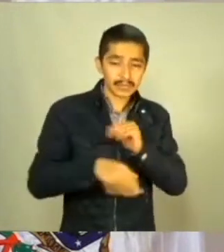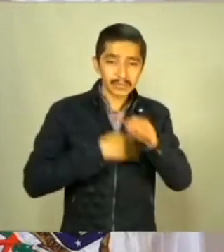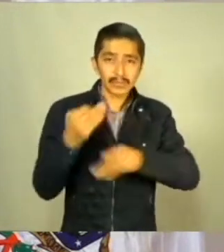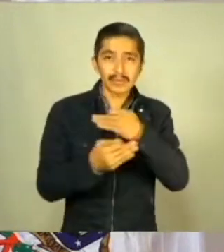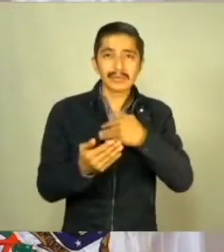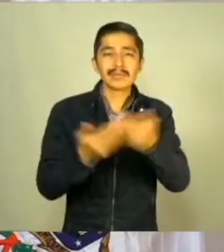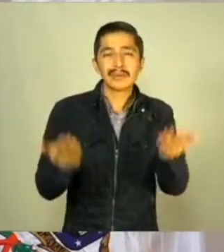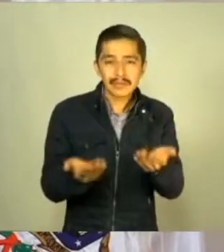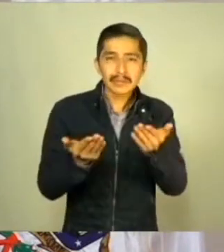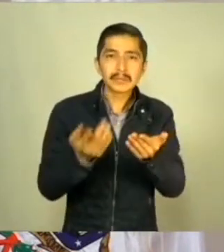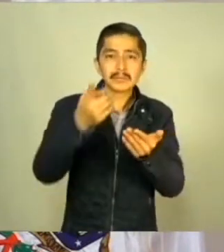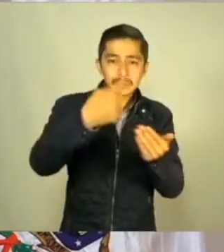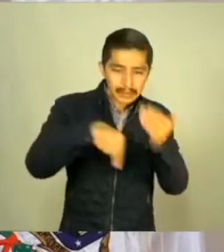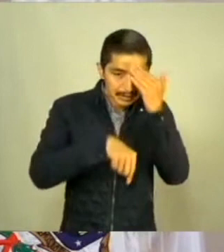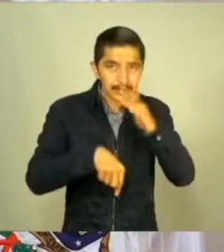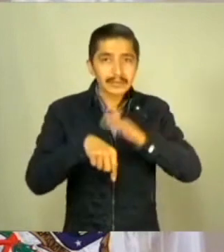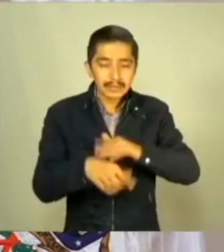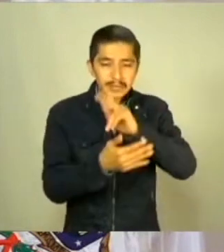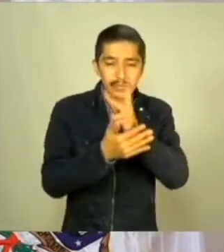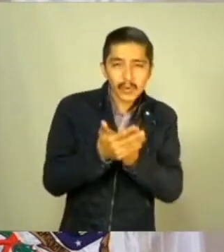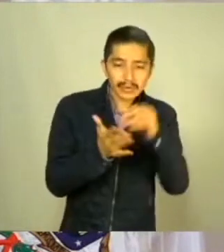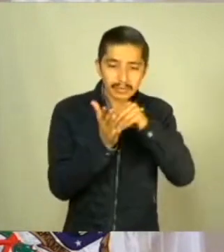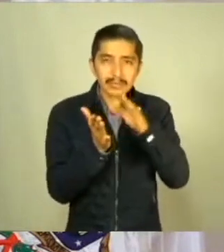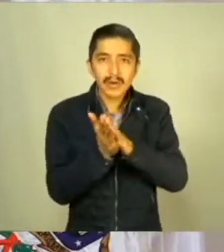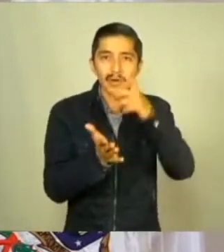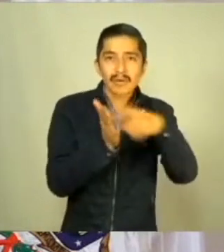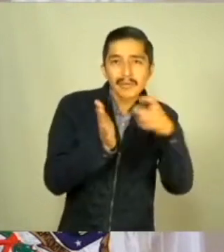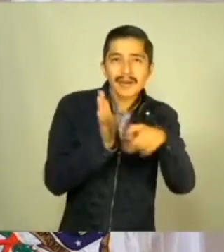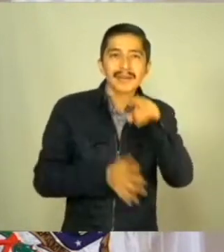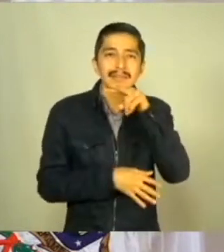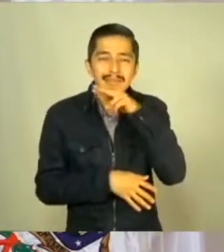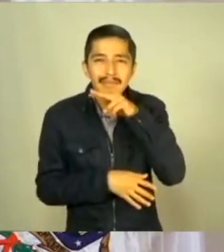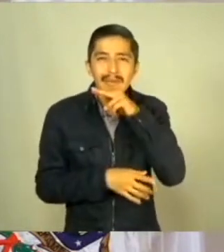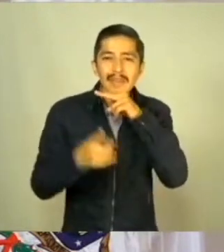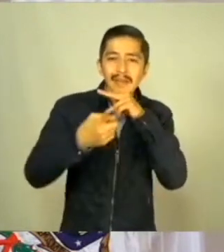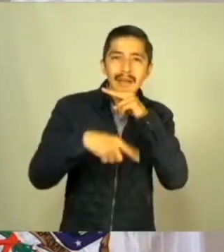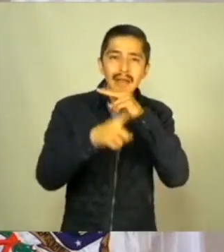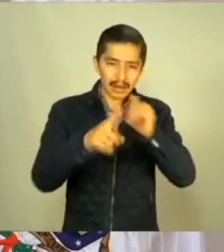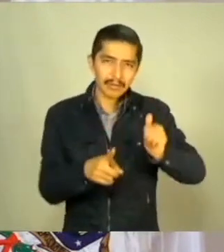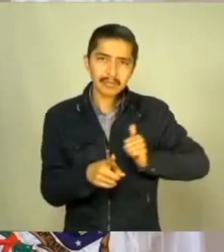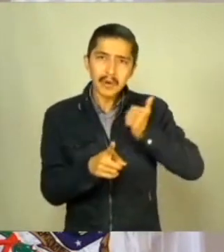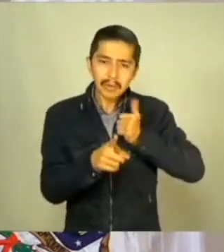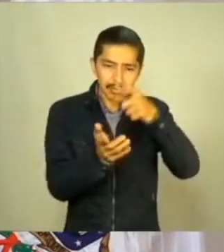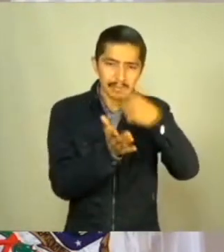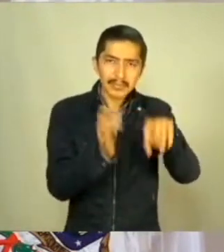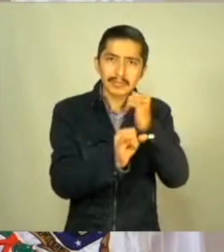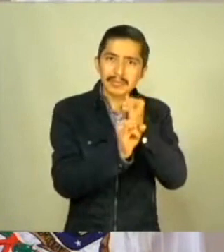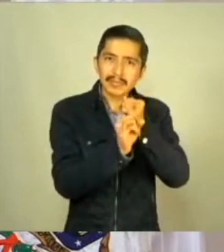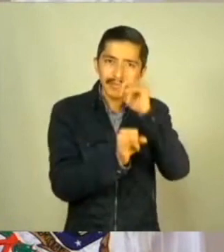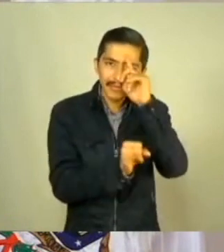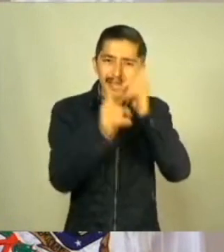invito a programar sus compras navideñas y de fin de año hay que aprovechar que ya se puede comprar en línea para evitar